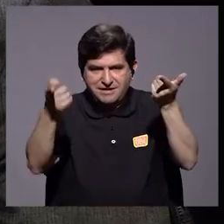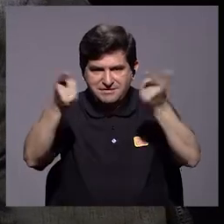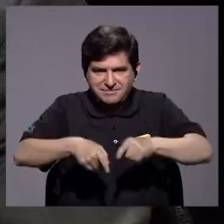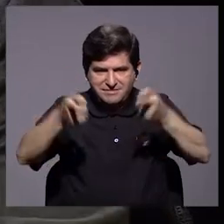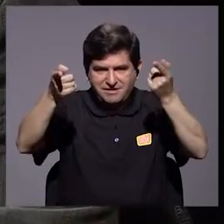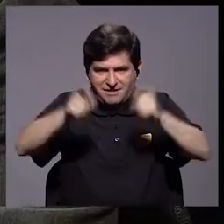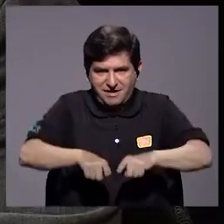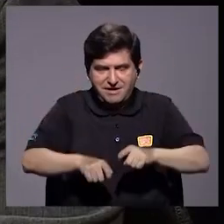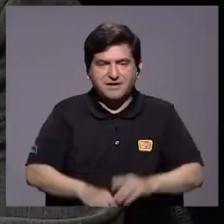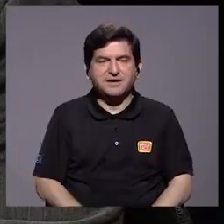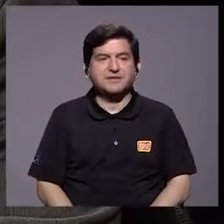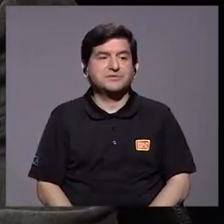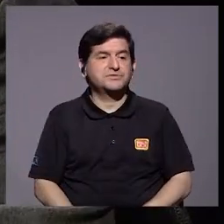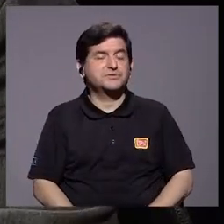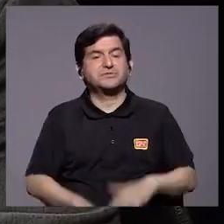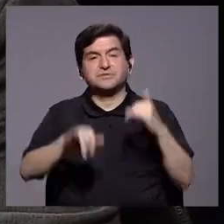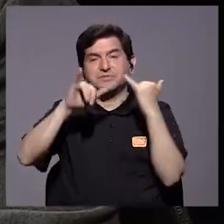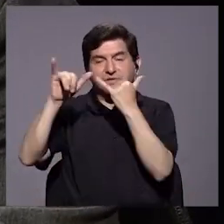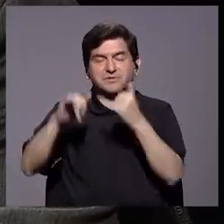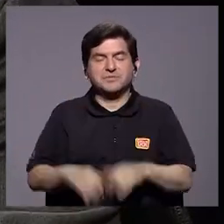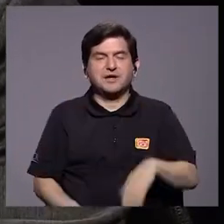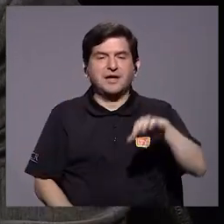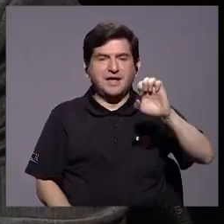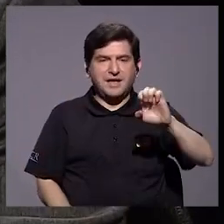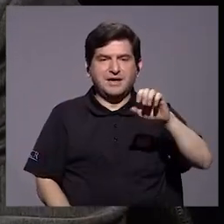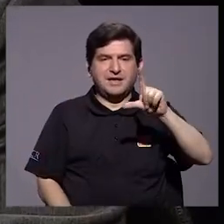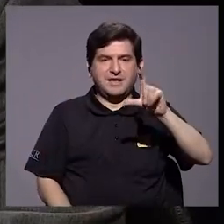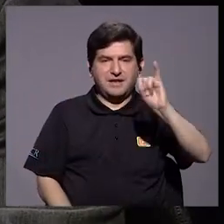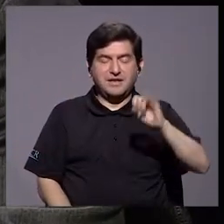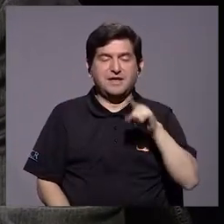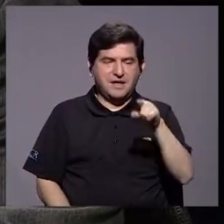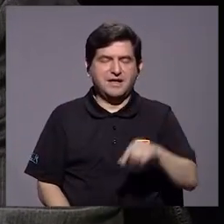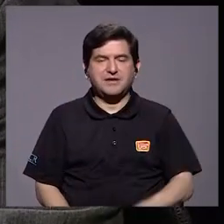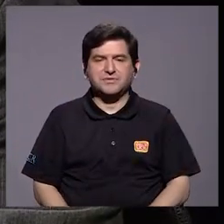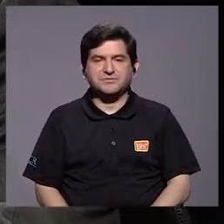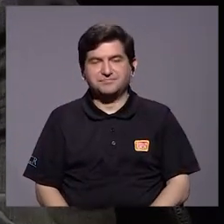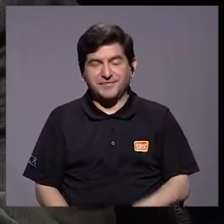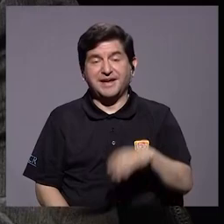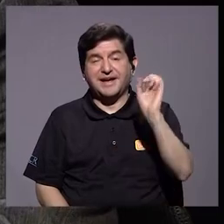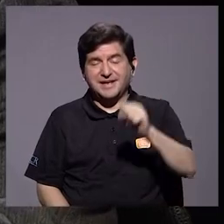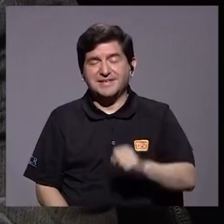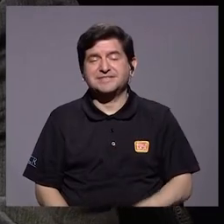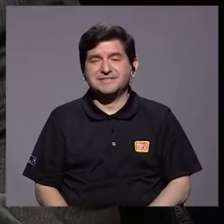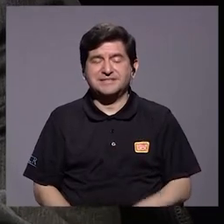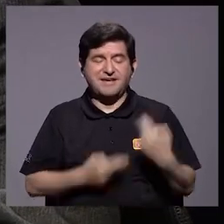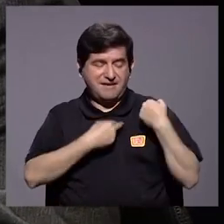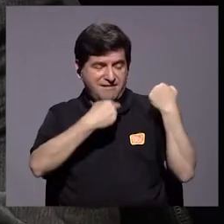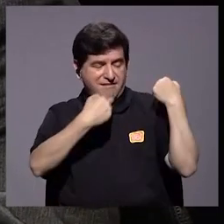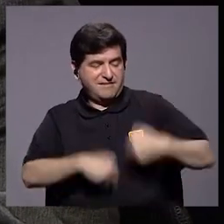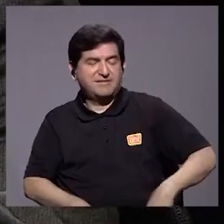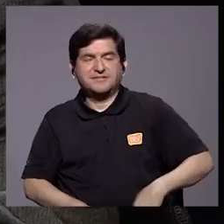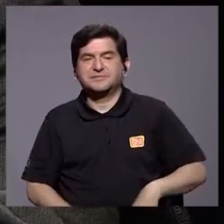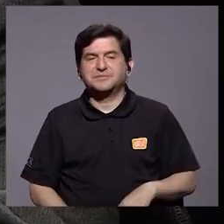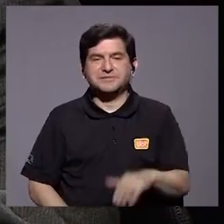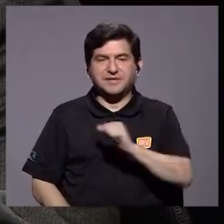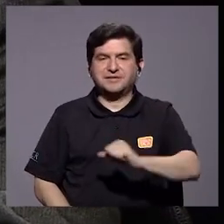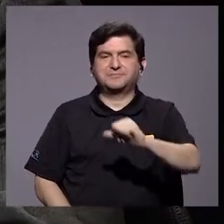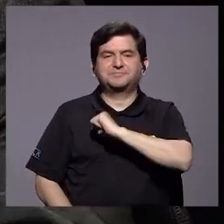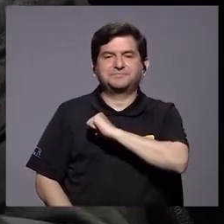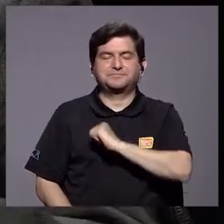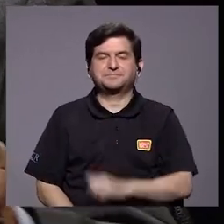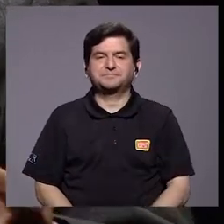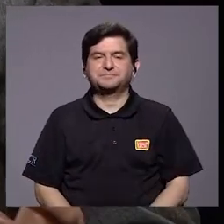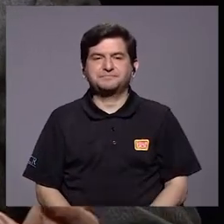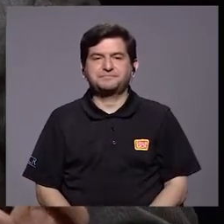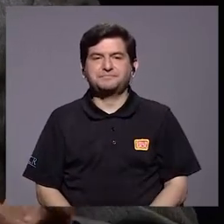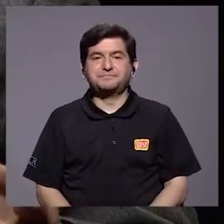atribuyeron a don eduardo si pecaron por impericia por negligencia y aparte de eso